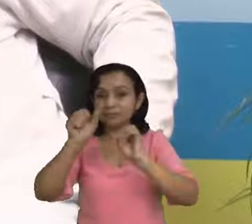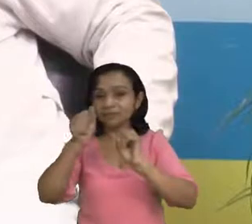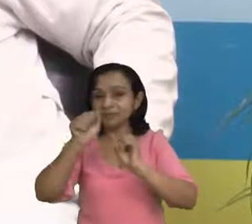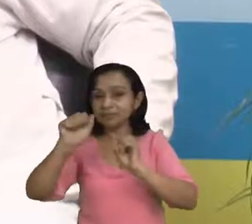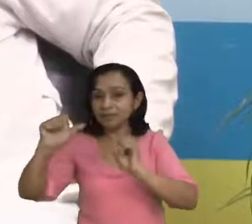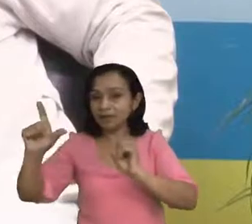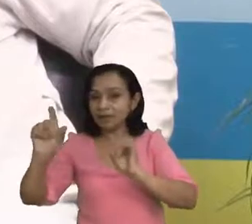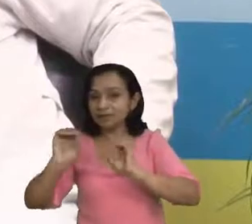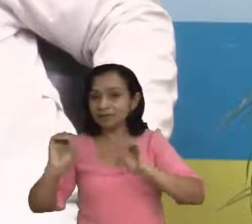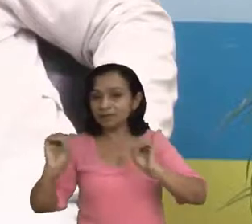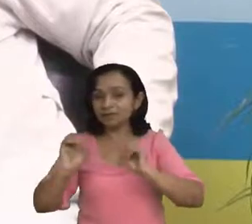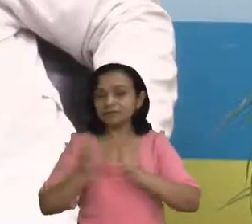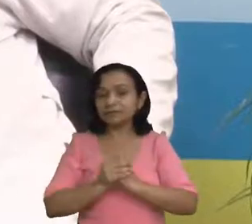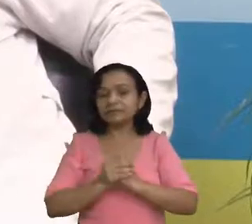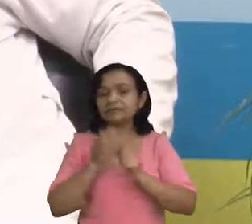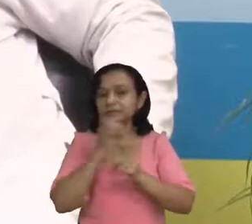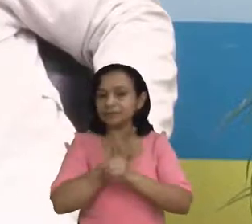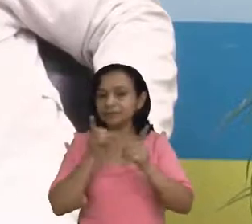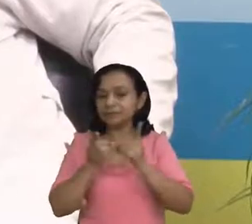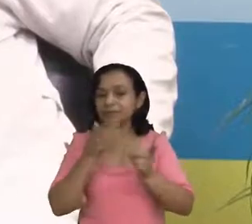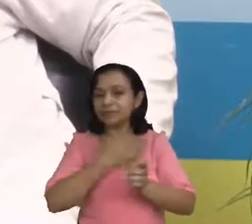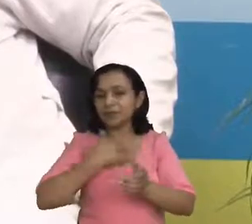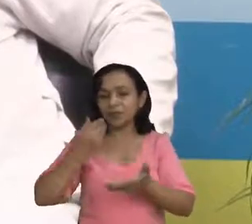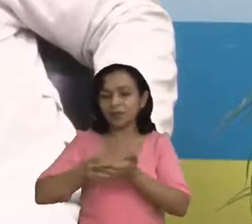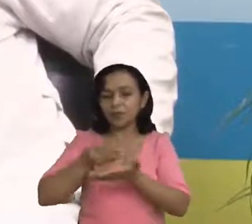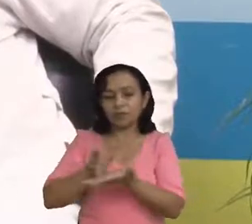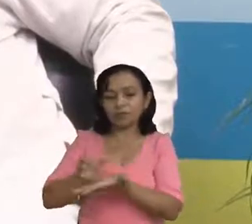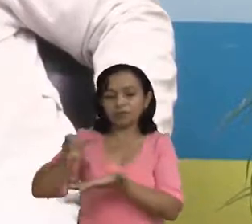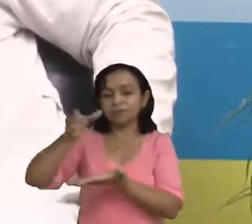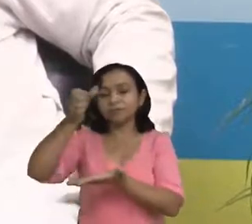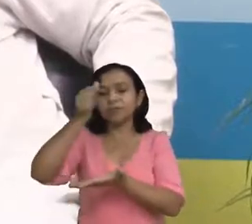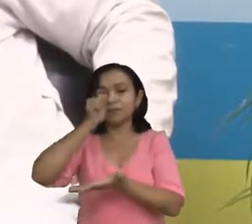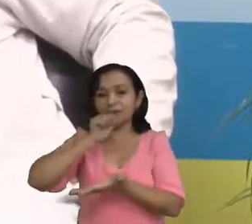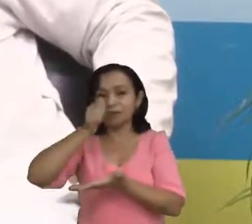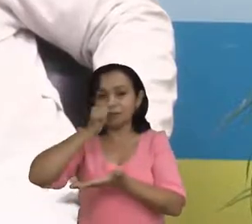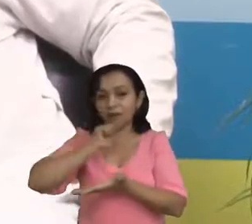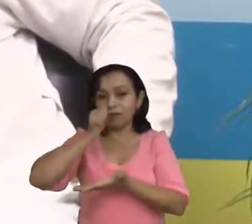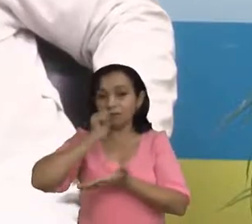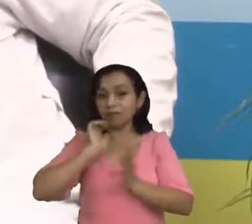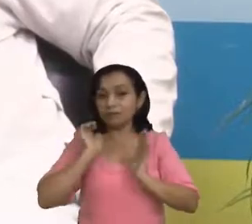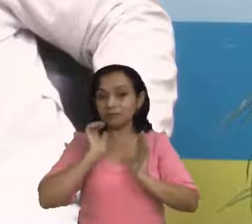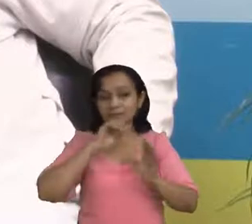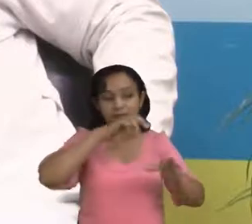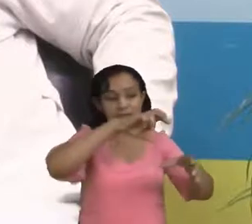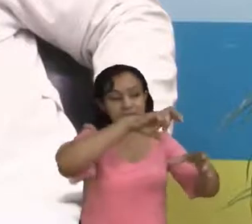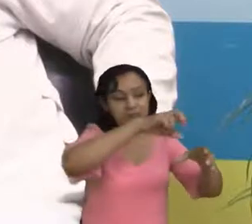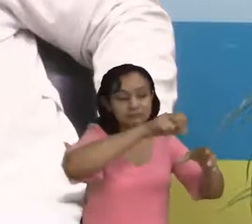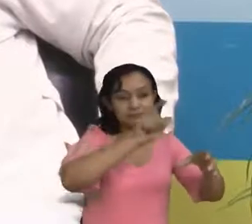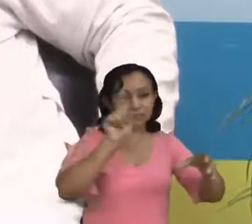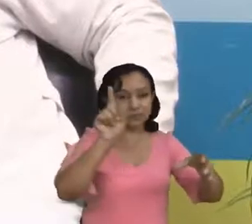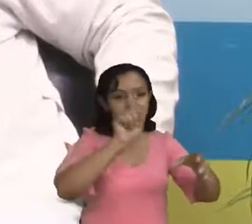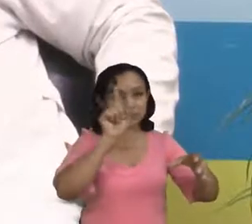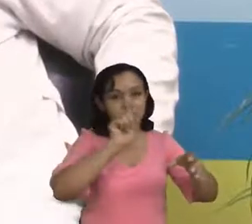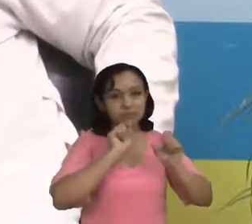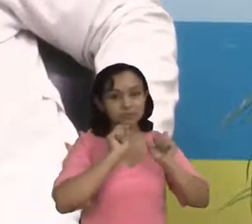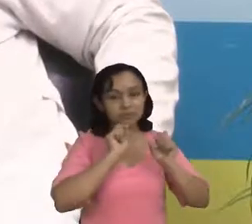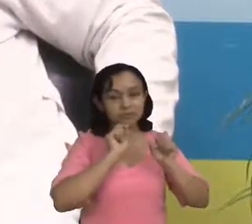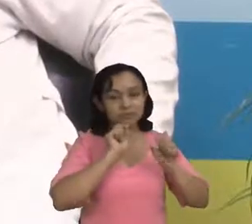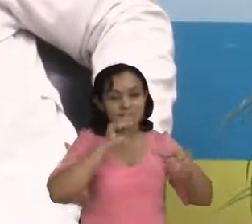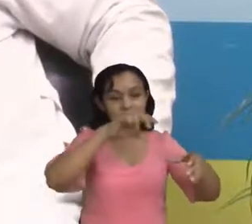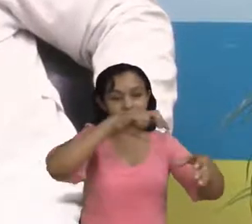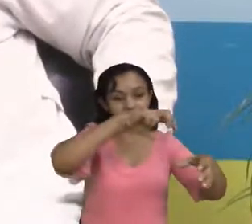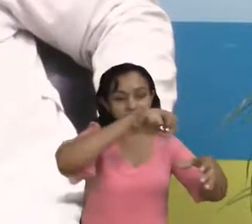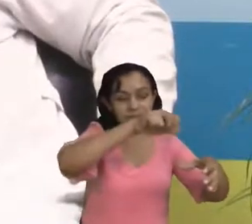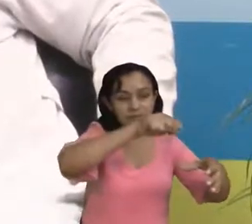Entonces, esto es lo adecuado en este tipo de pacientes. No está recomendado tomar agua de la llave, de la paja, y si la toman es porque